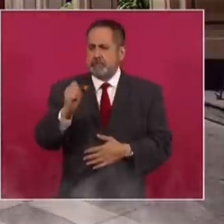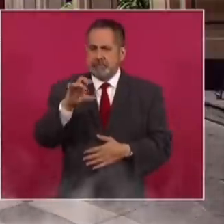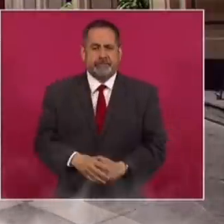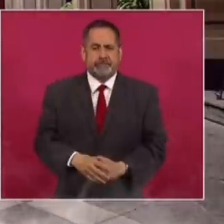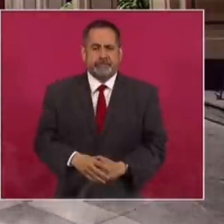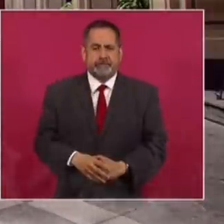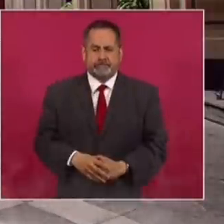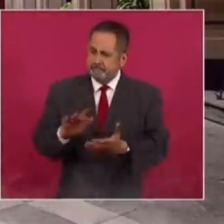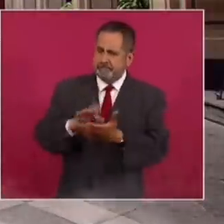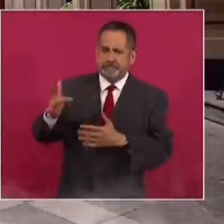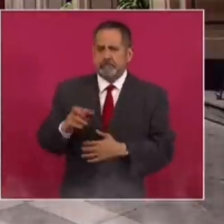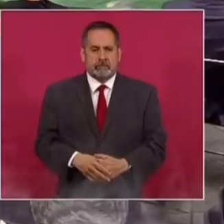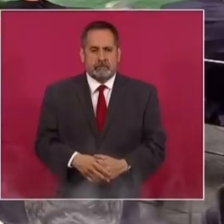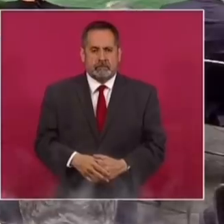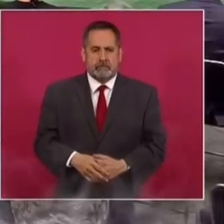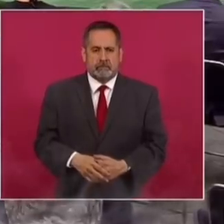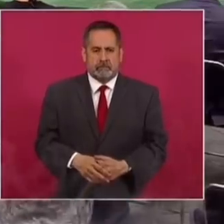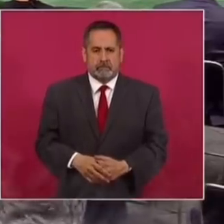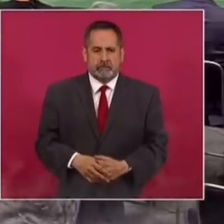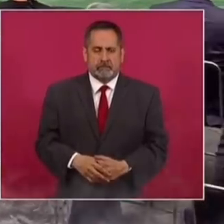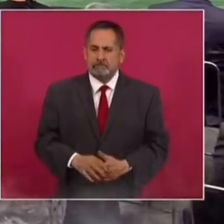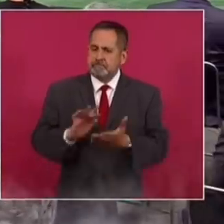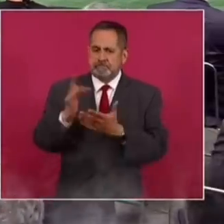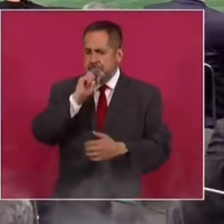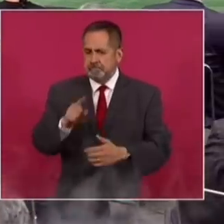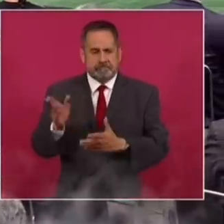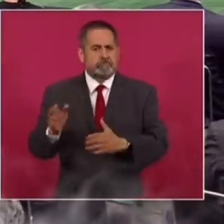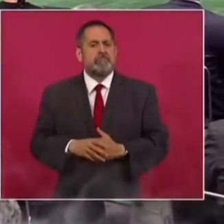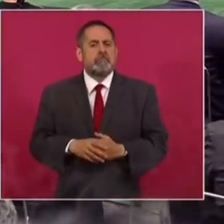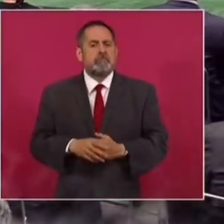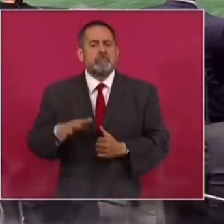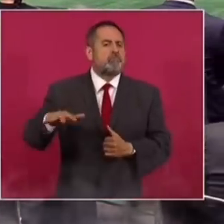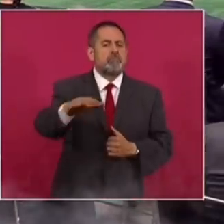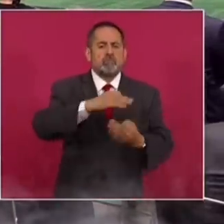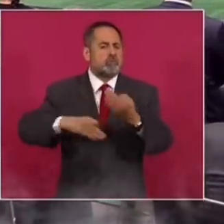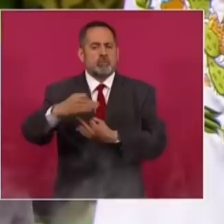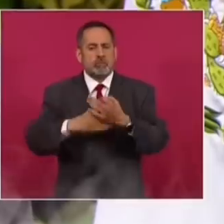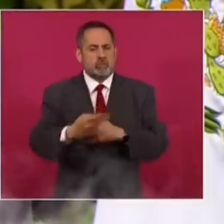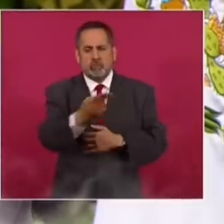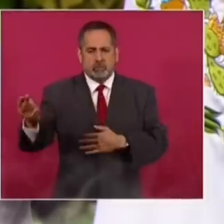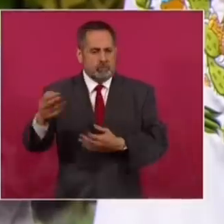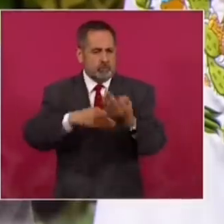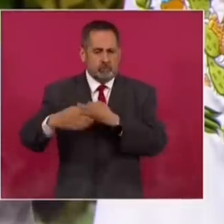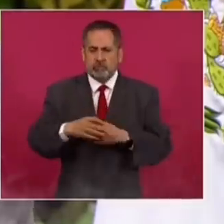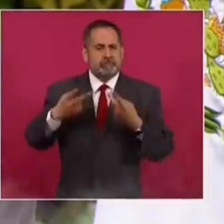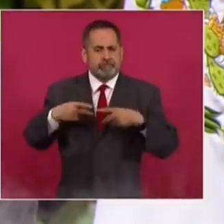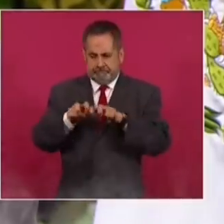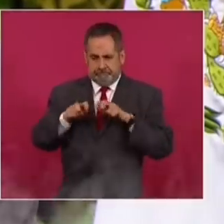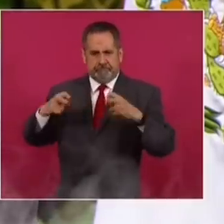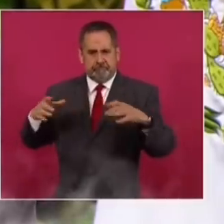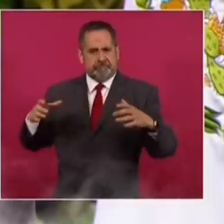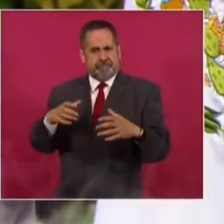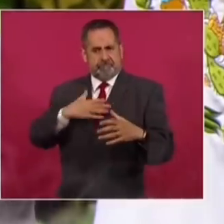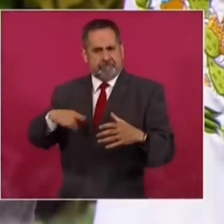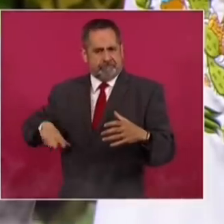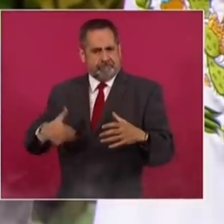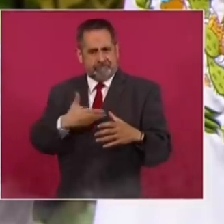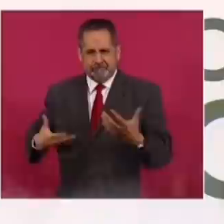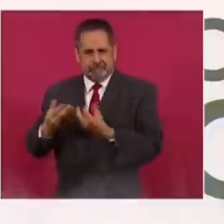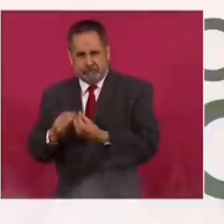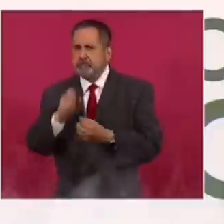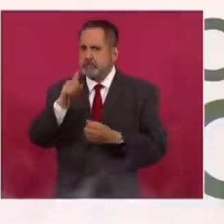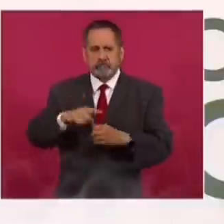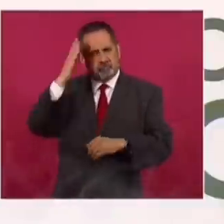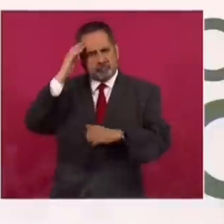sandoval gonzález gracias rosa isela gracias también a todas a todos ustedes los miembros del gabinete y de las